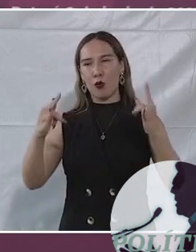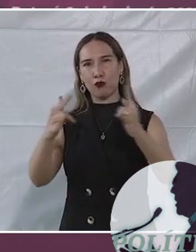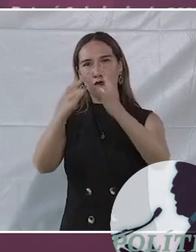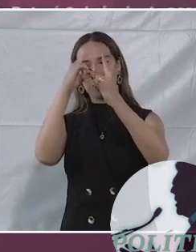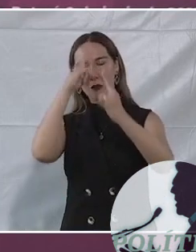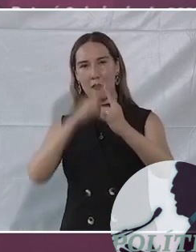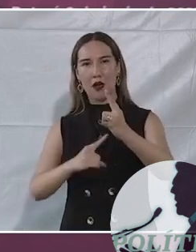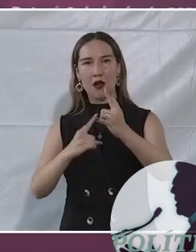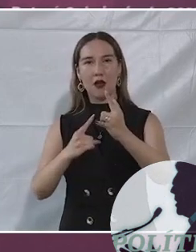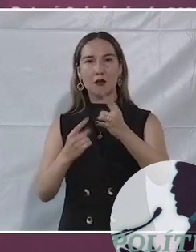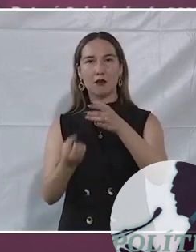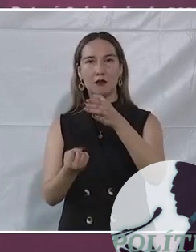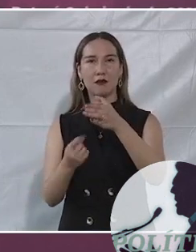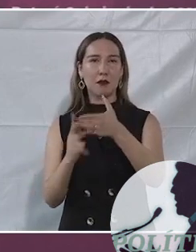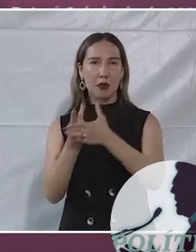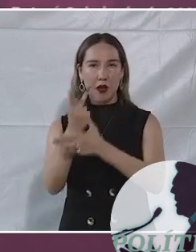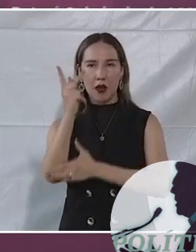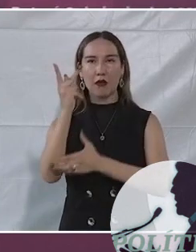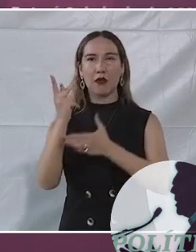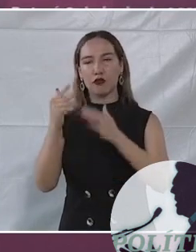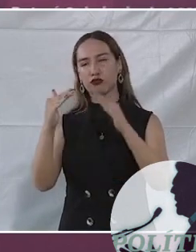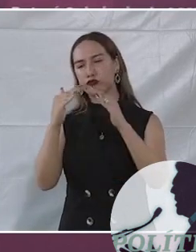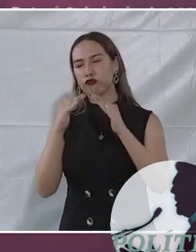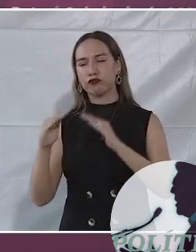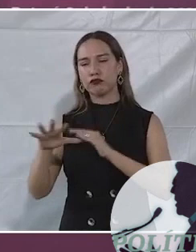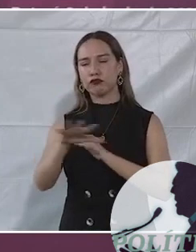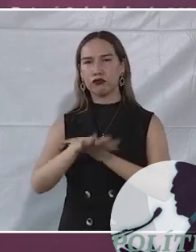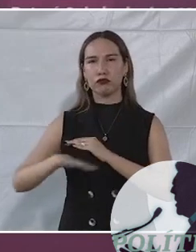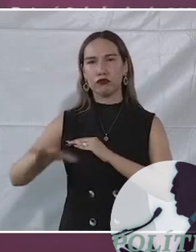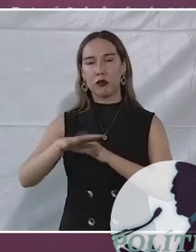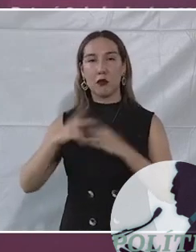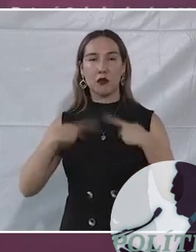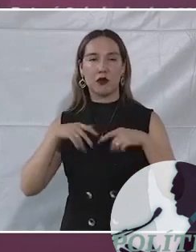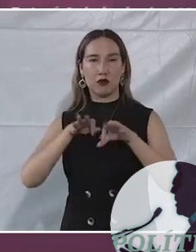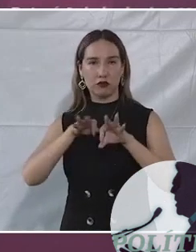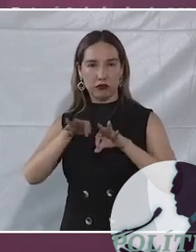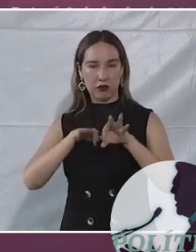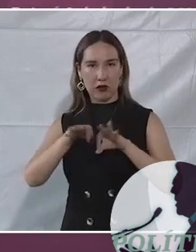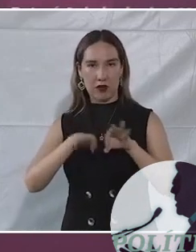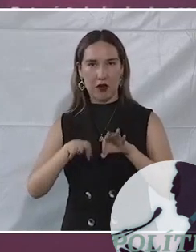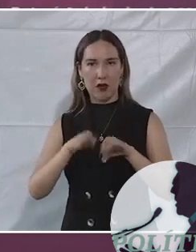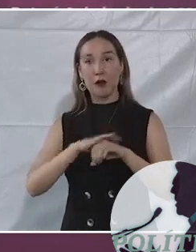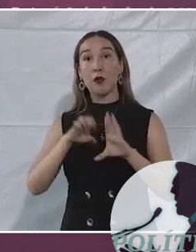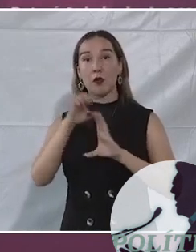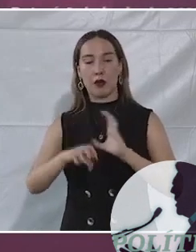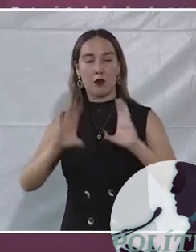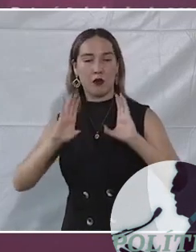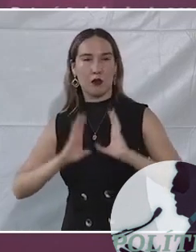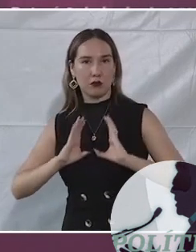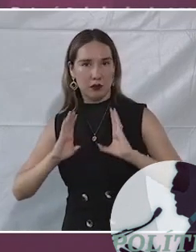los productores. Ya este mismo año se van a empezar a